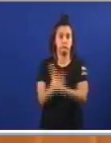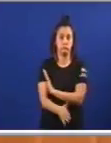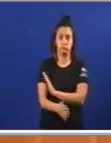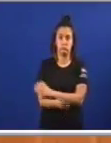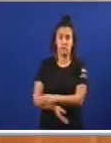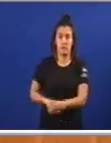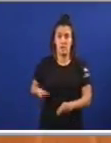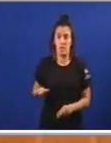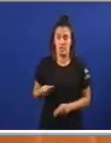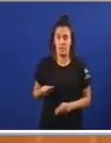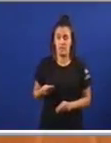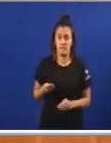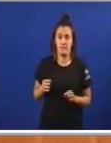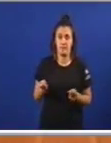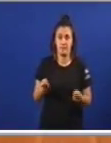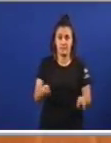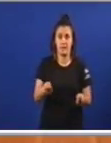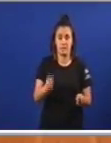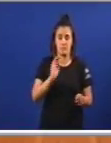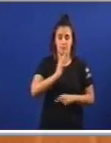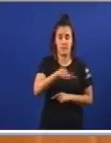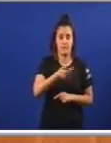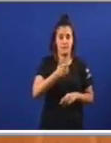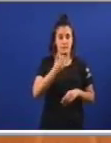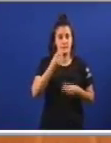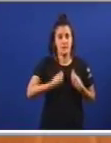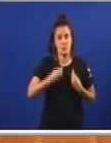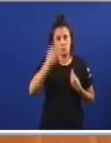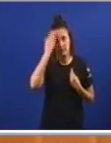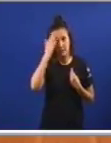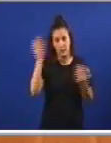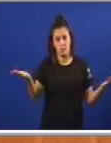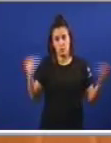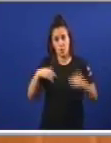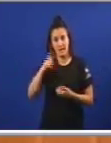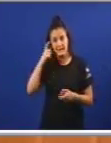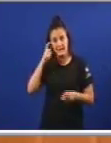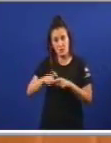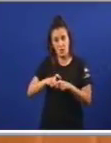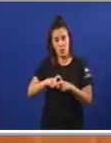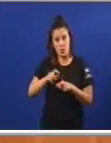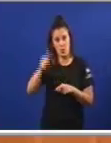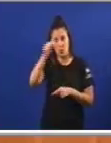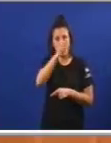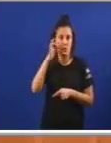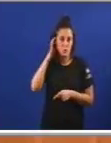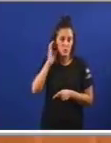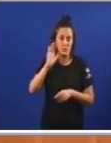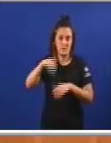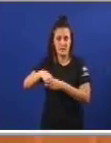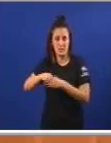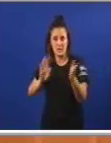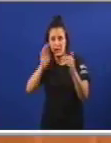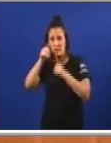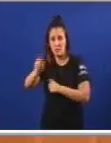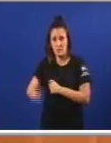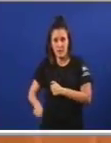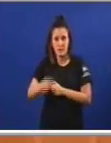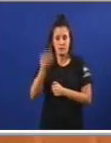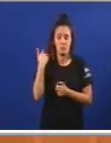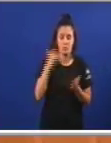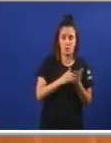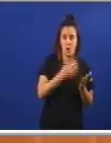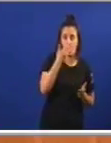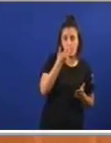está pendendo sobre a saúde mental. A ausencia de psicólogos e psicólogas na atención primaria que ten denunciado o propio